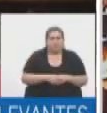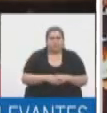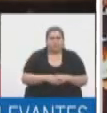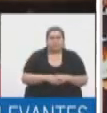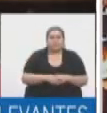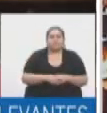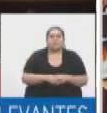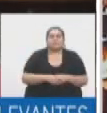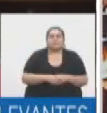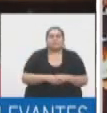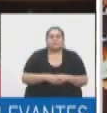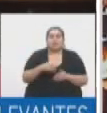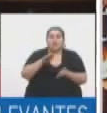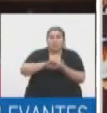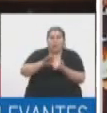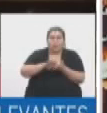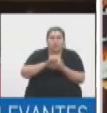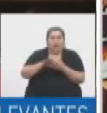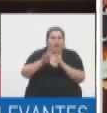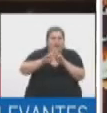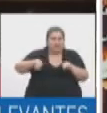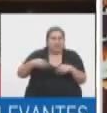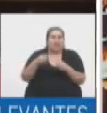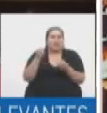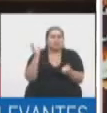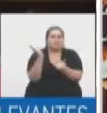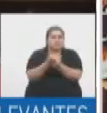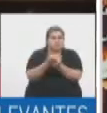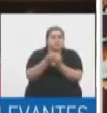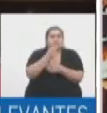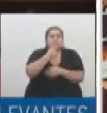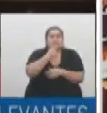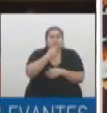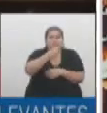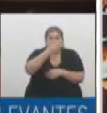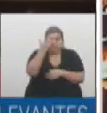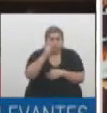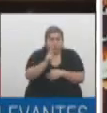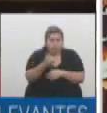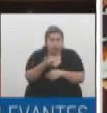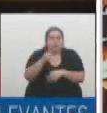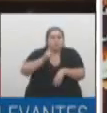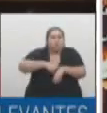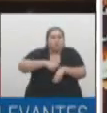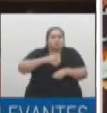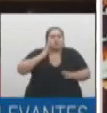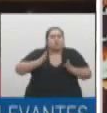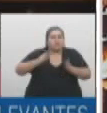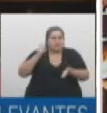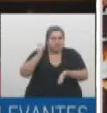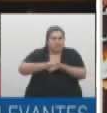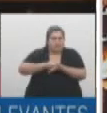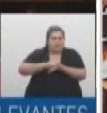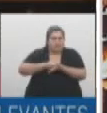aprobó en el senado es una demostración de fuerza del gobierno hacia la sociedad decir yo tengo minoría pero pude hacer los